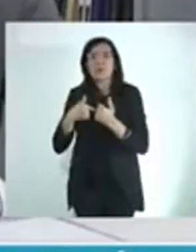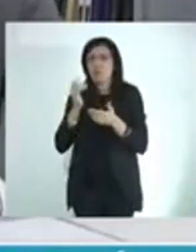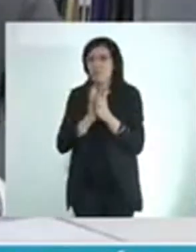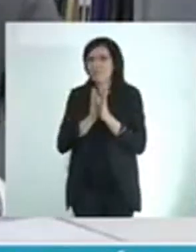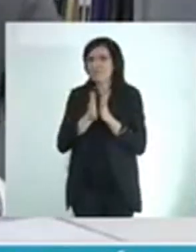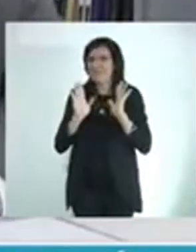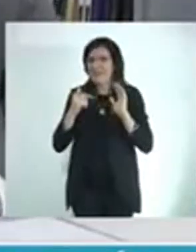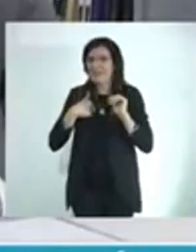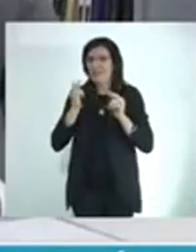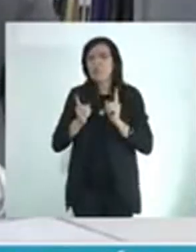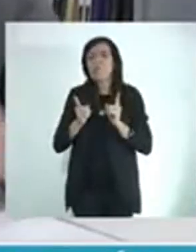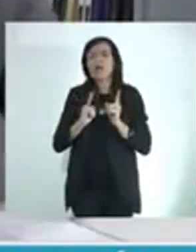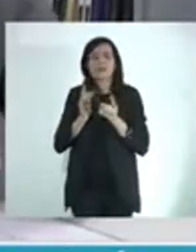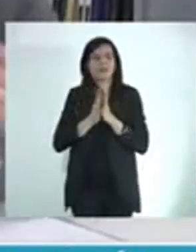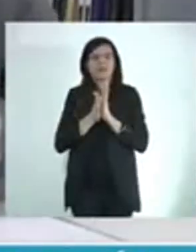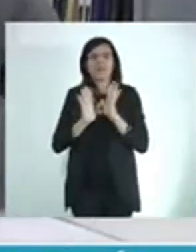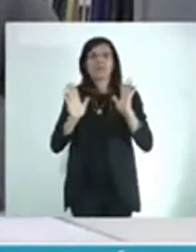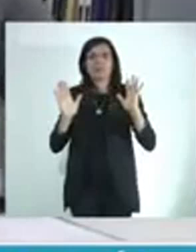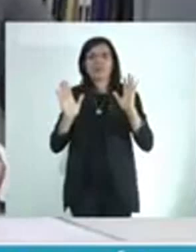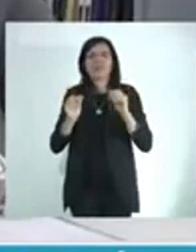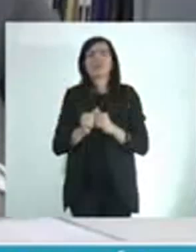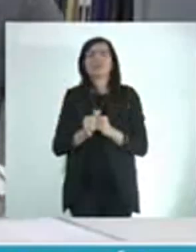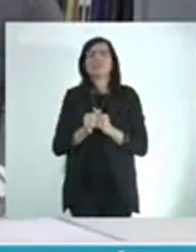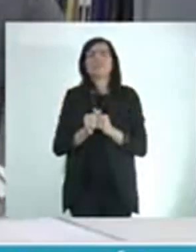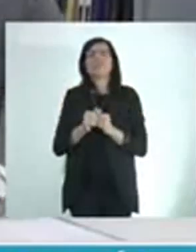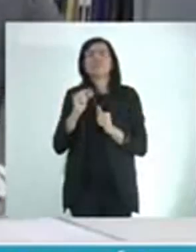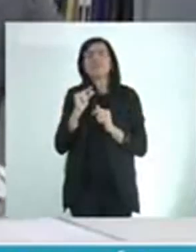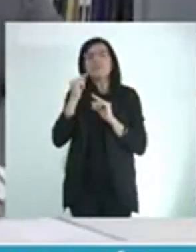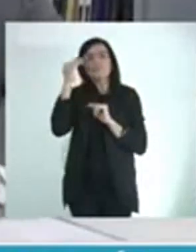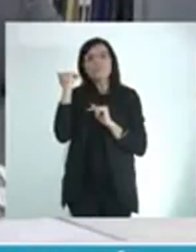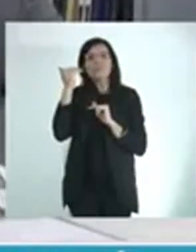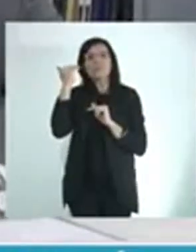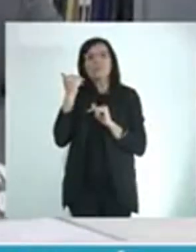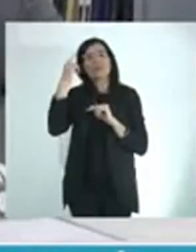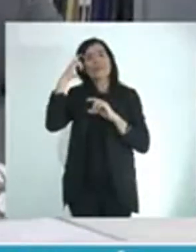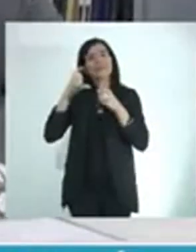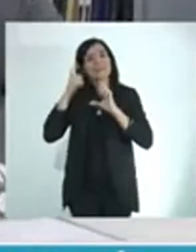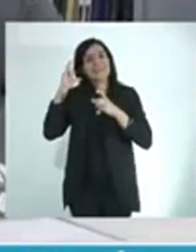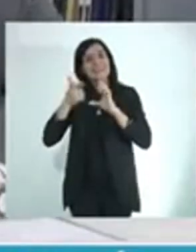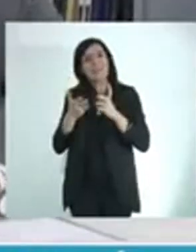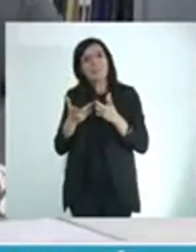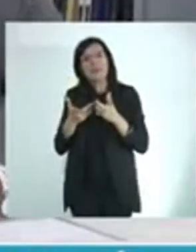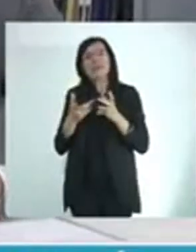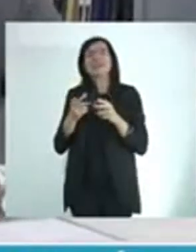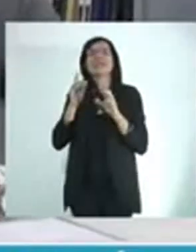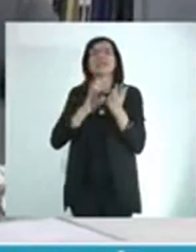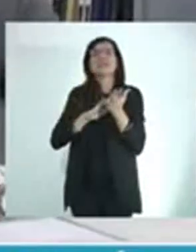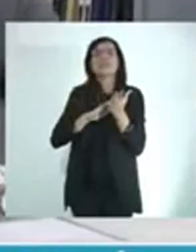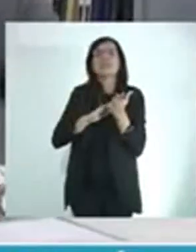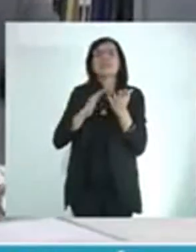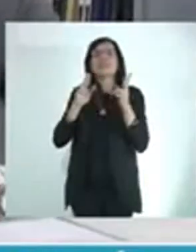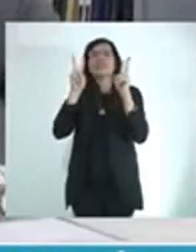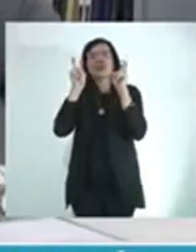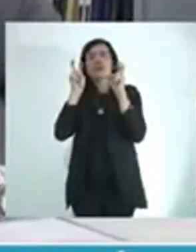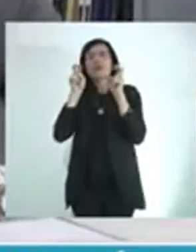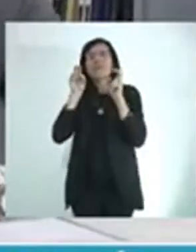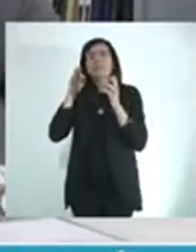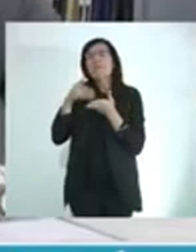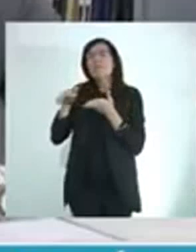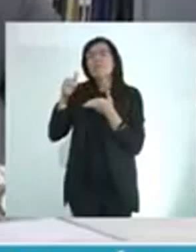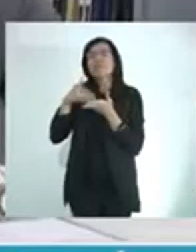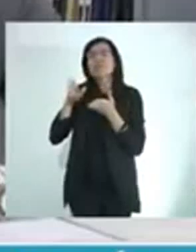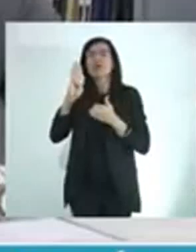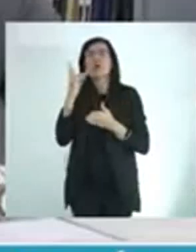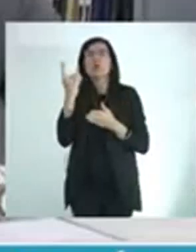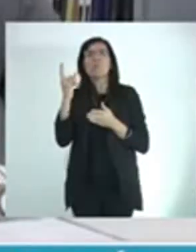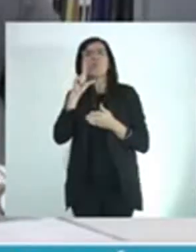gratuita. Bien, vimos hace instantes también lo que fue esta experiencia, lo que veíamos y hablamos sobre el bullying. Realmente es algo